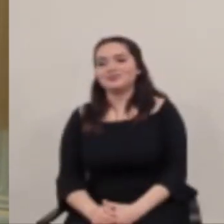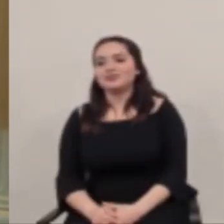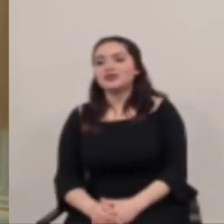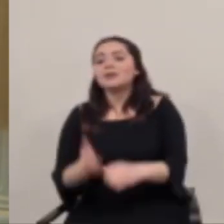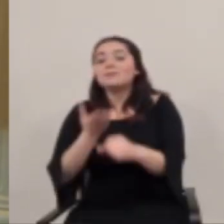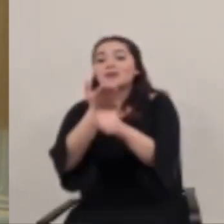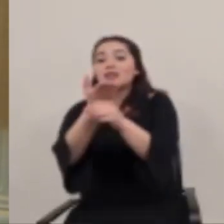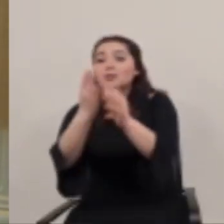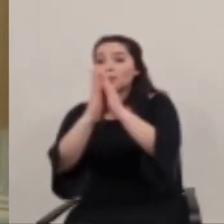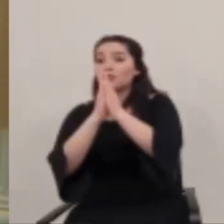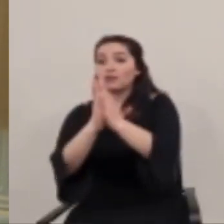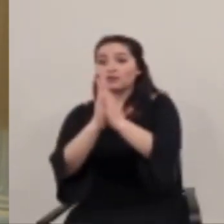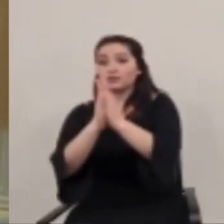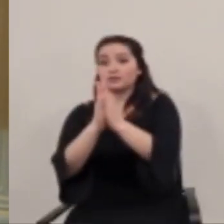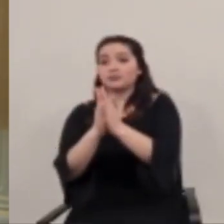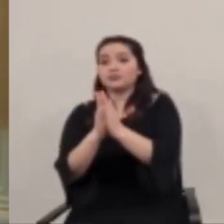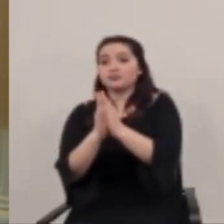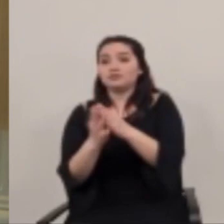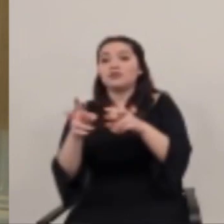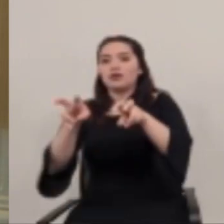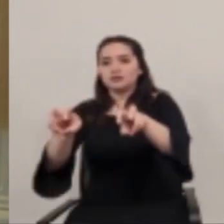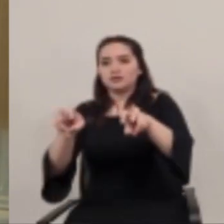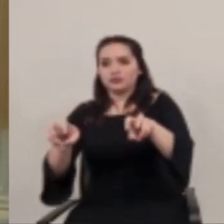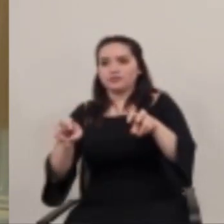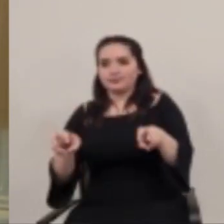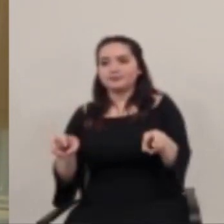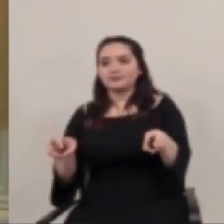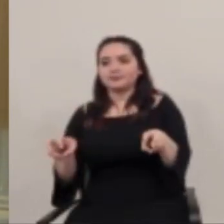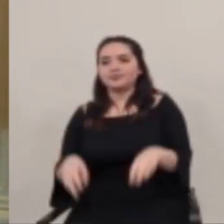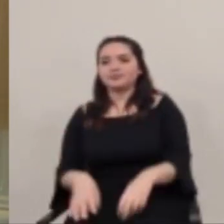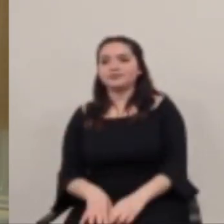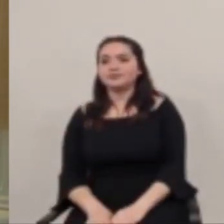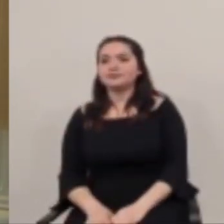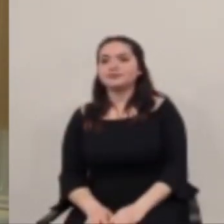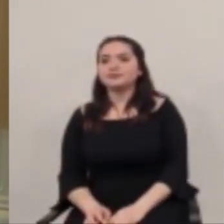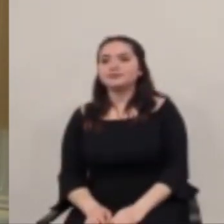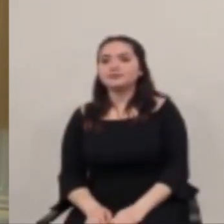por favor, tomar asiento.